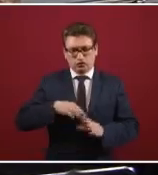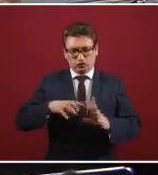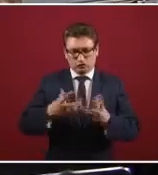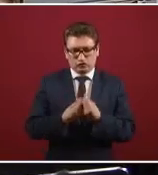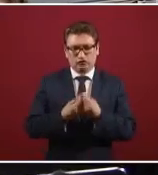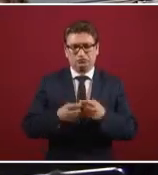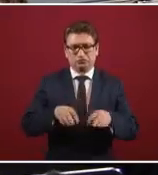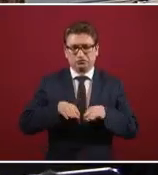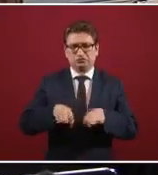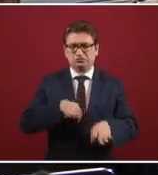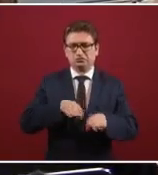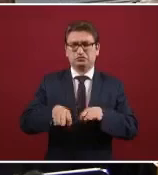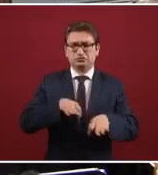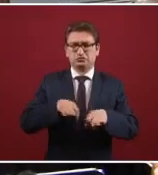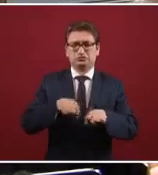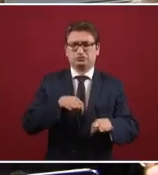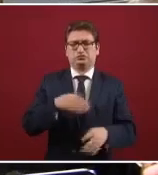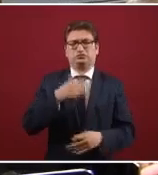juntos